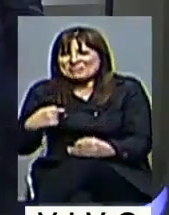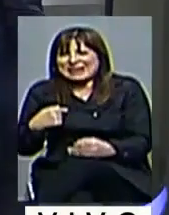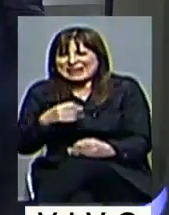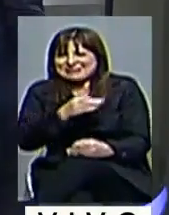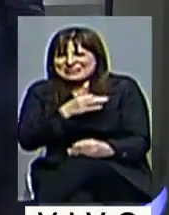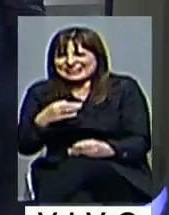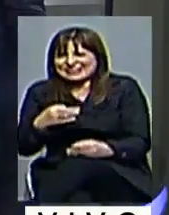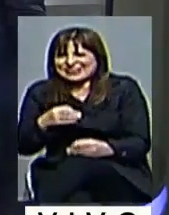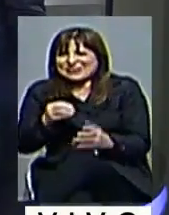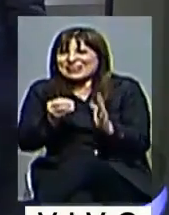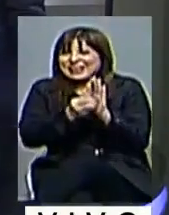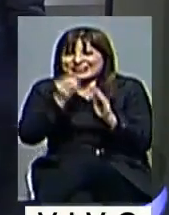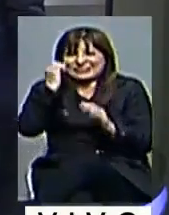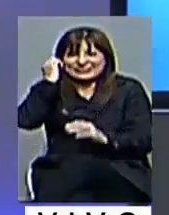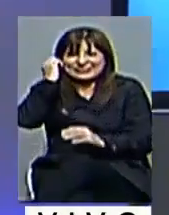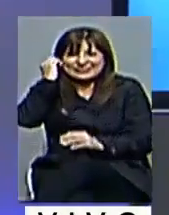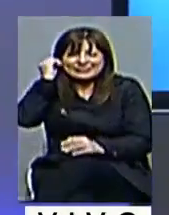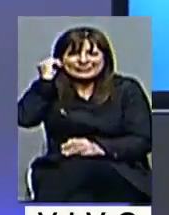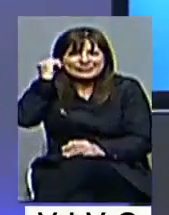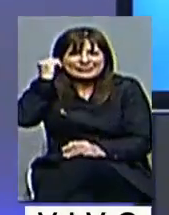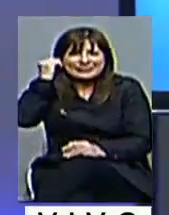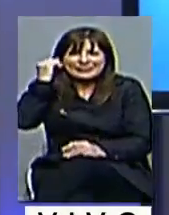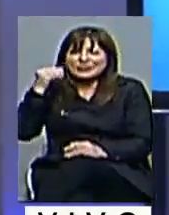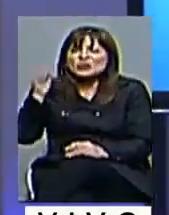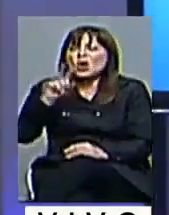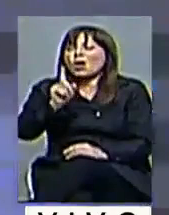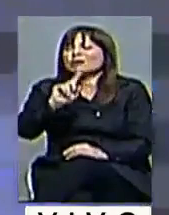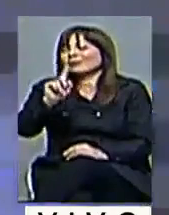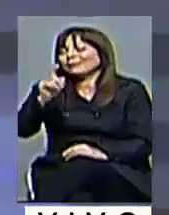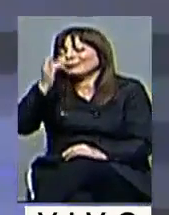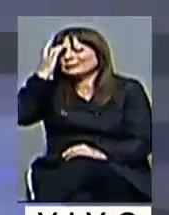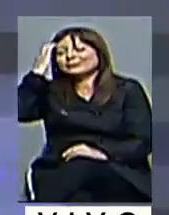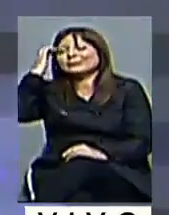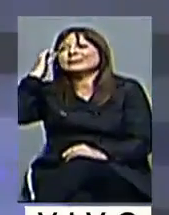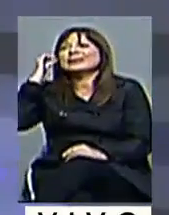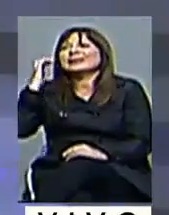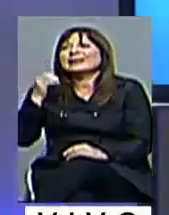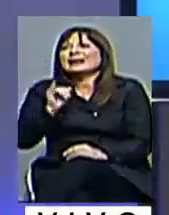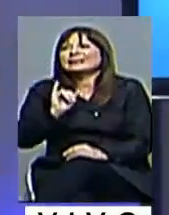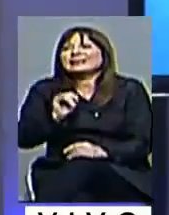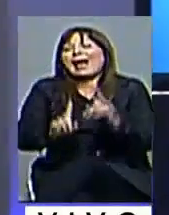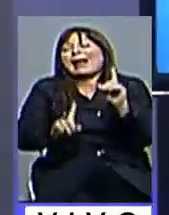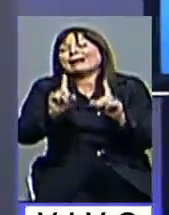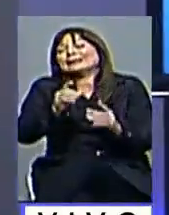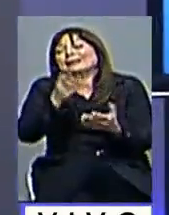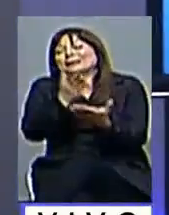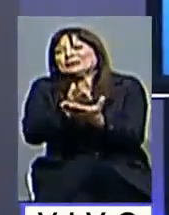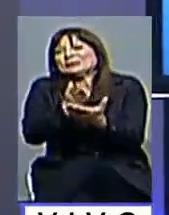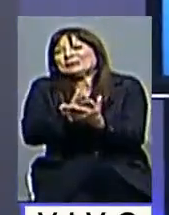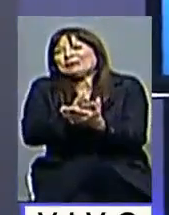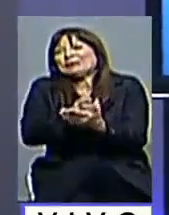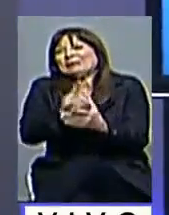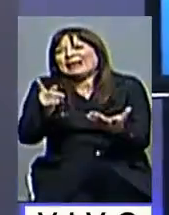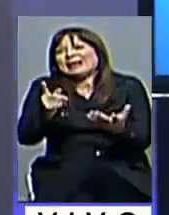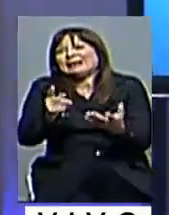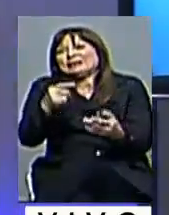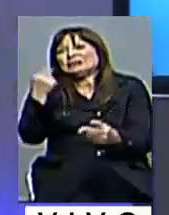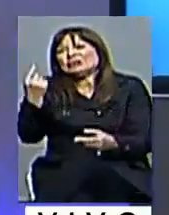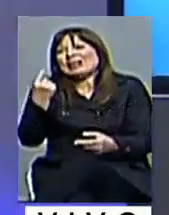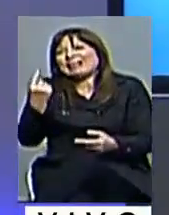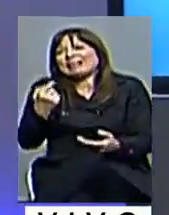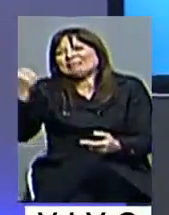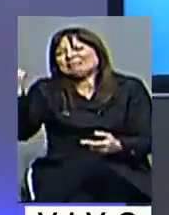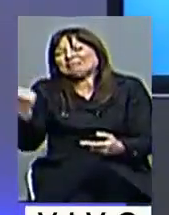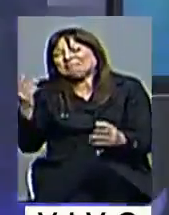Sí, ¿estás seguro que no sabe? No, no. O sea, si hay alguien que decide esas cosas en la soledad del poder, es